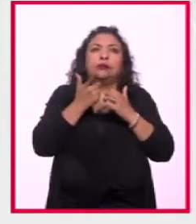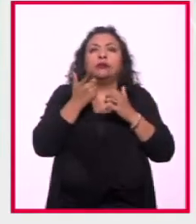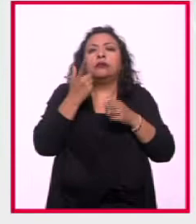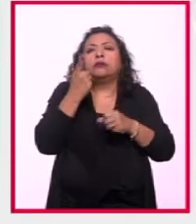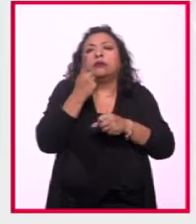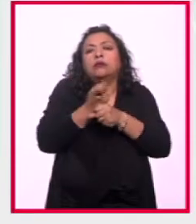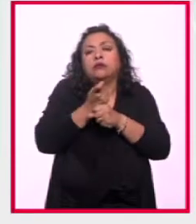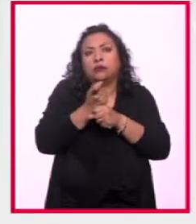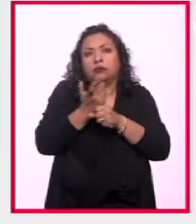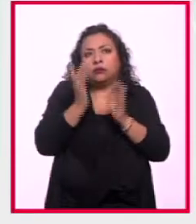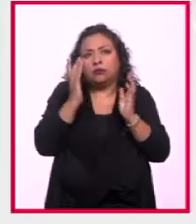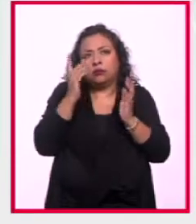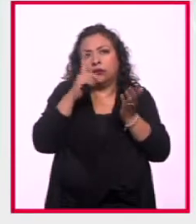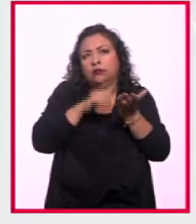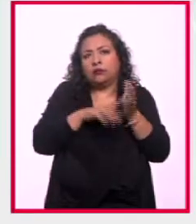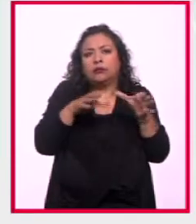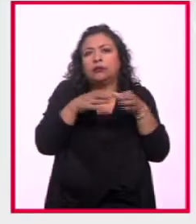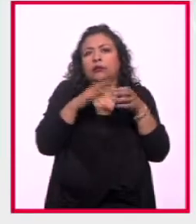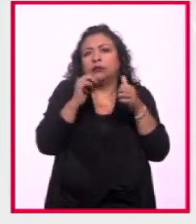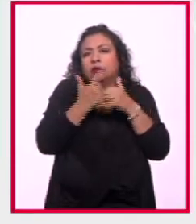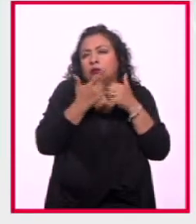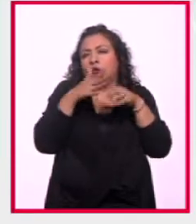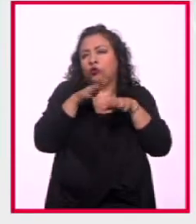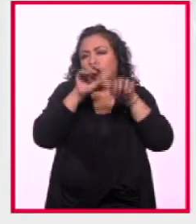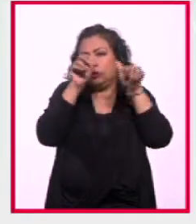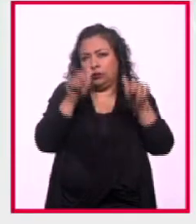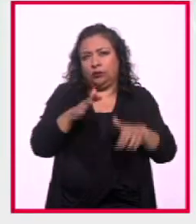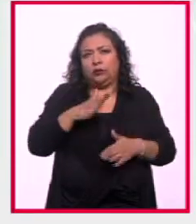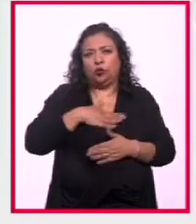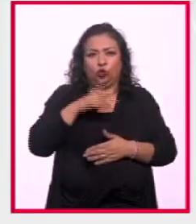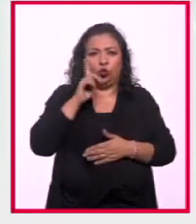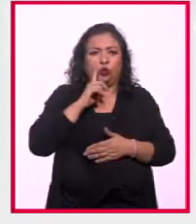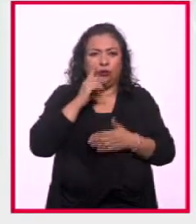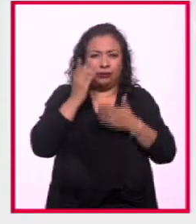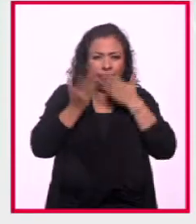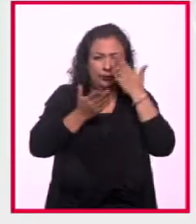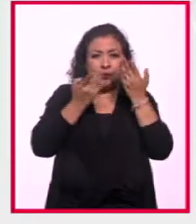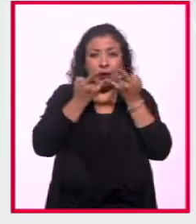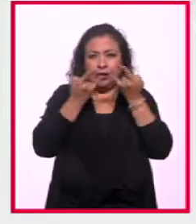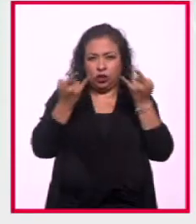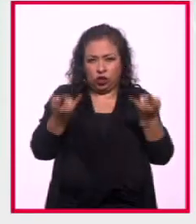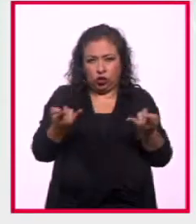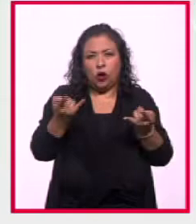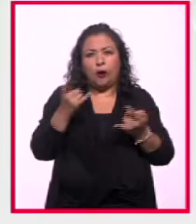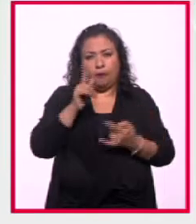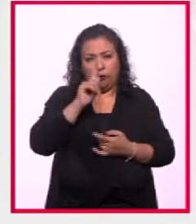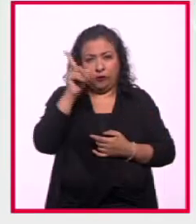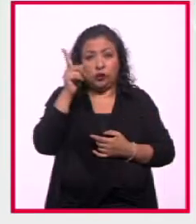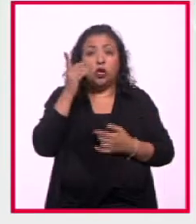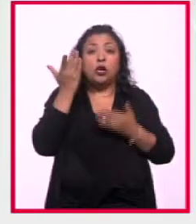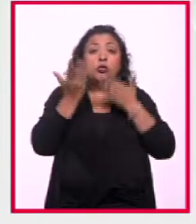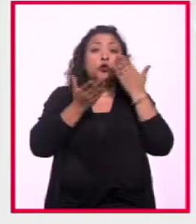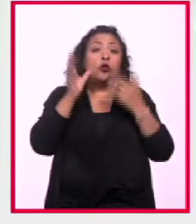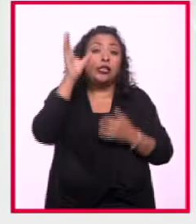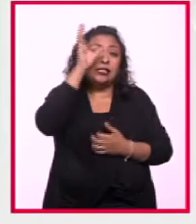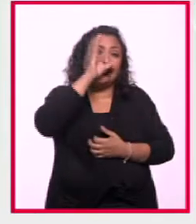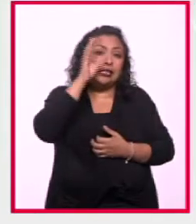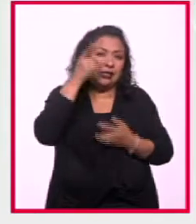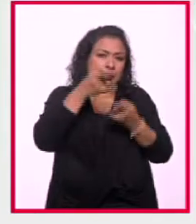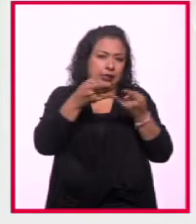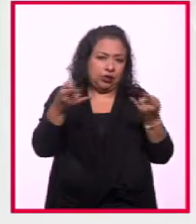primeras en dentro de una disciplina artística yo soy historiadora de profesión estudié ciencias históricas